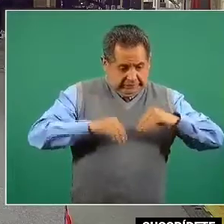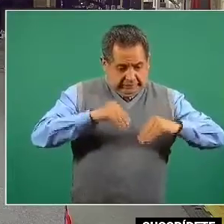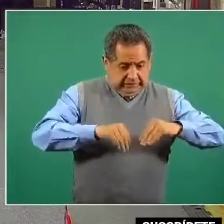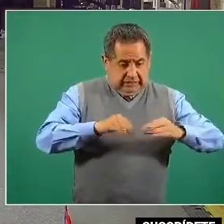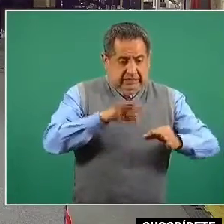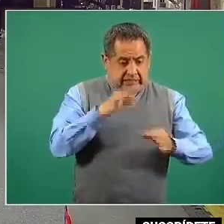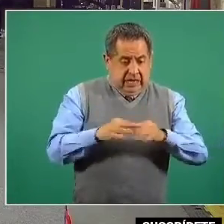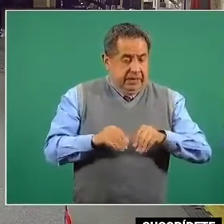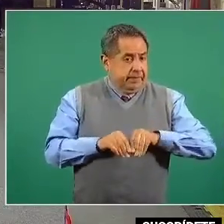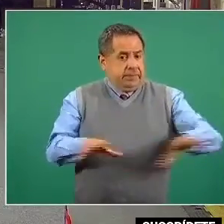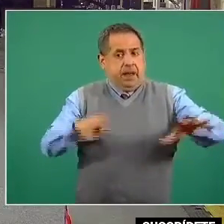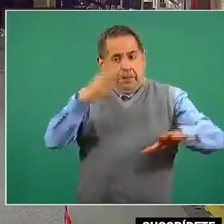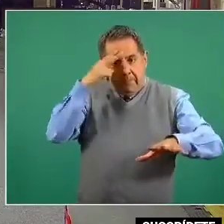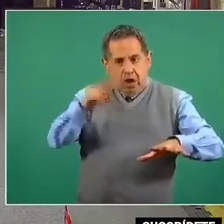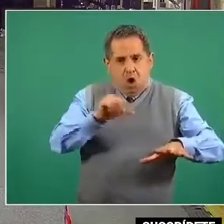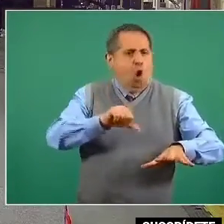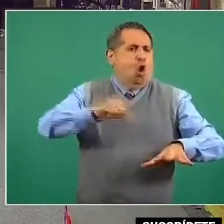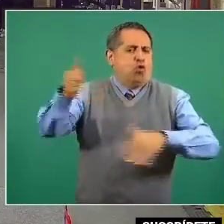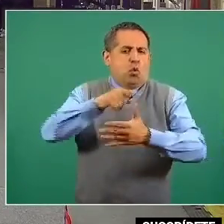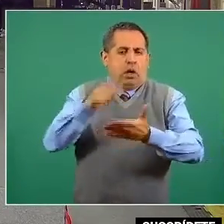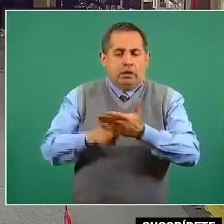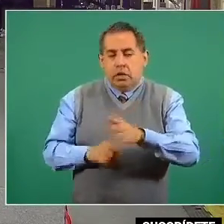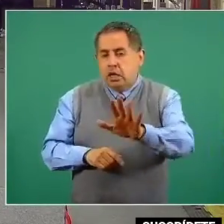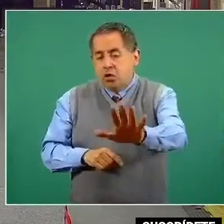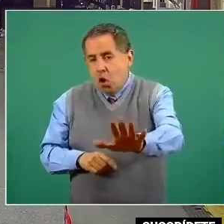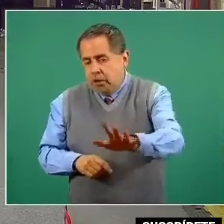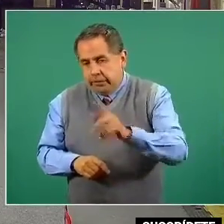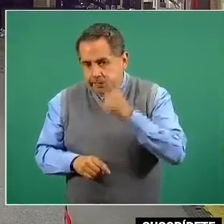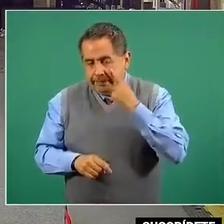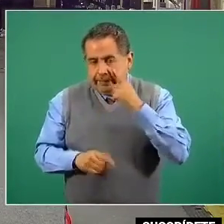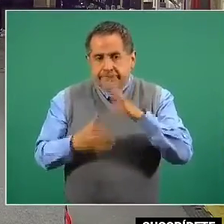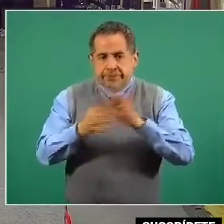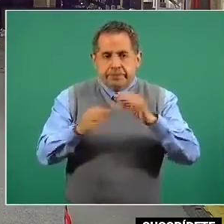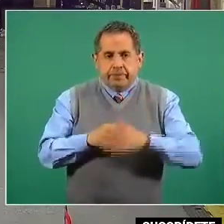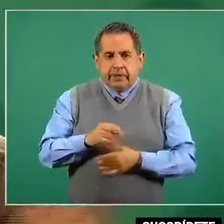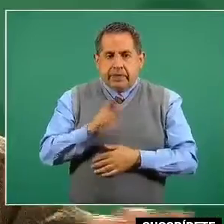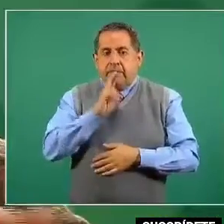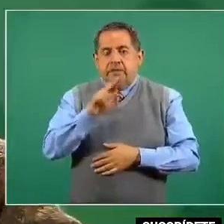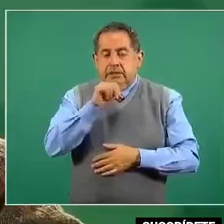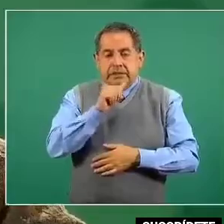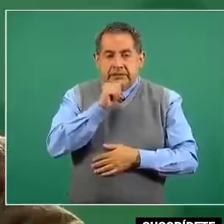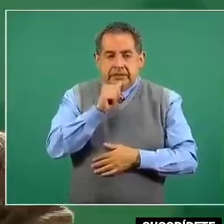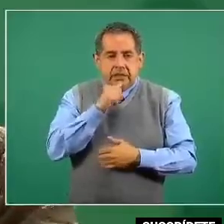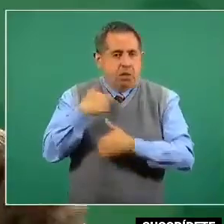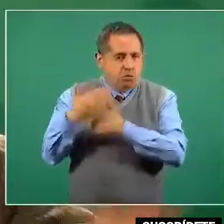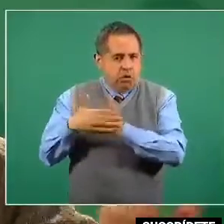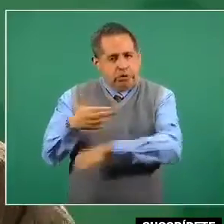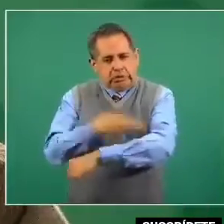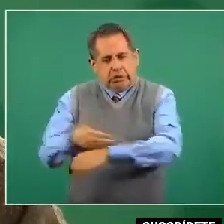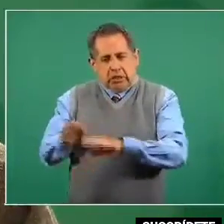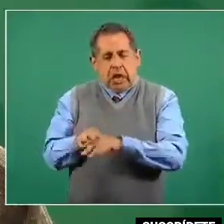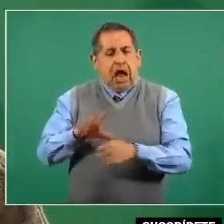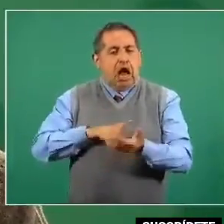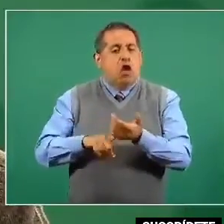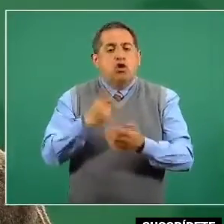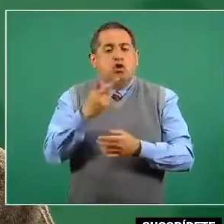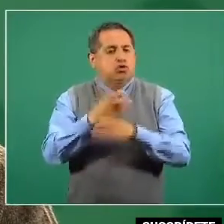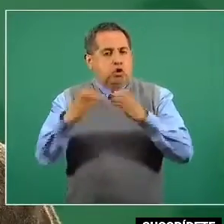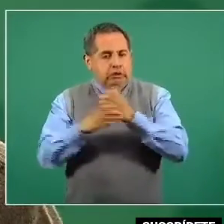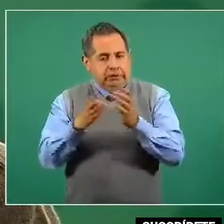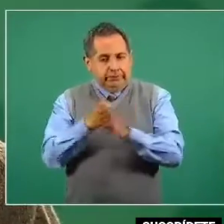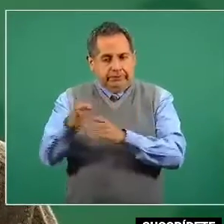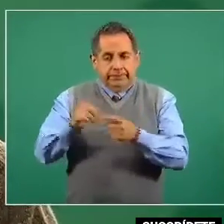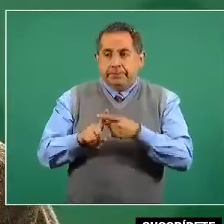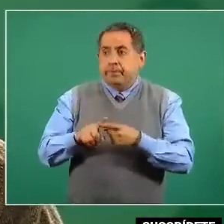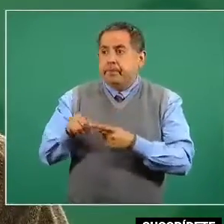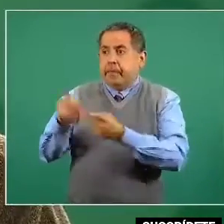incluido México. Esa es una de las perspectivas. Eso no es para resolución inmediata. Trazamos una ruta crítica con dos componentes. Uno sería que